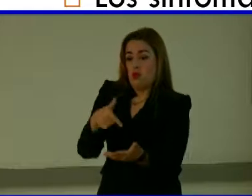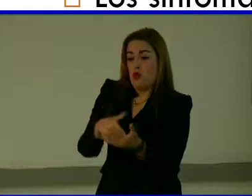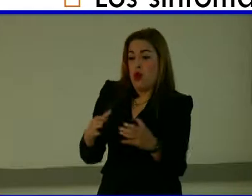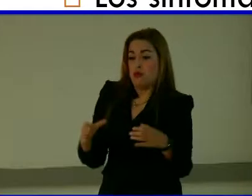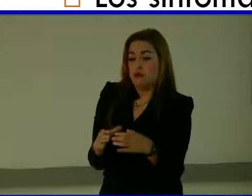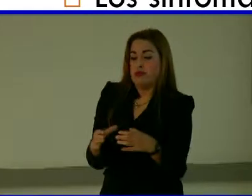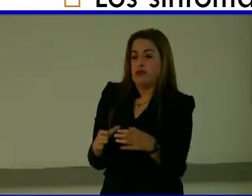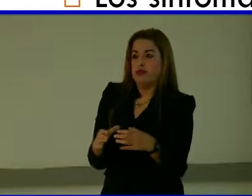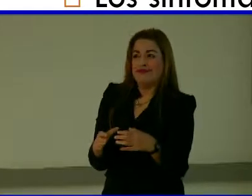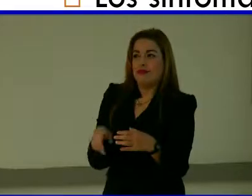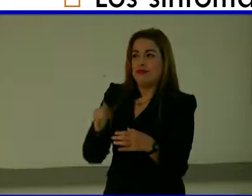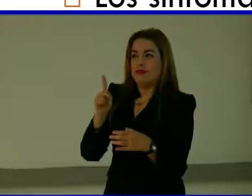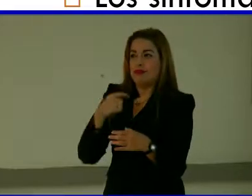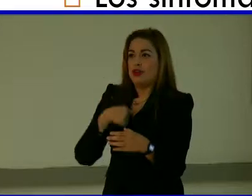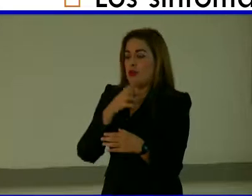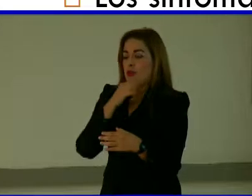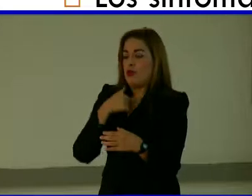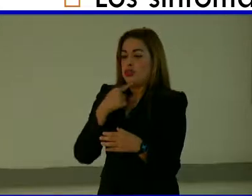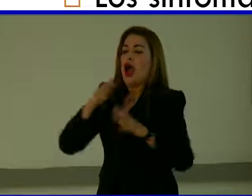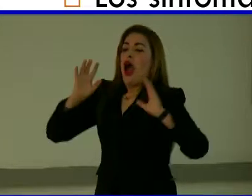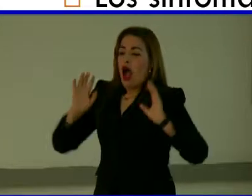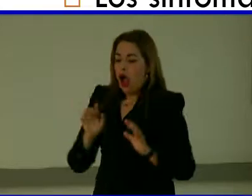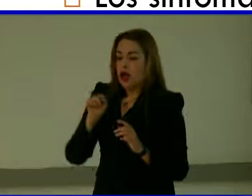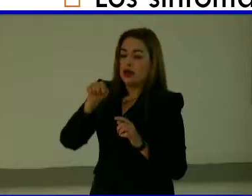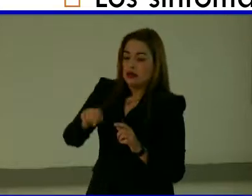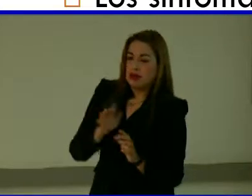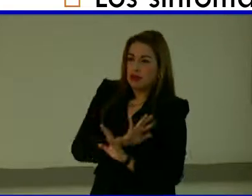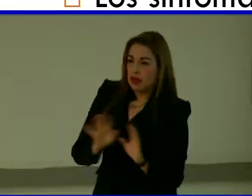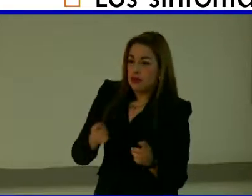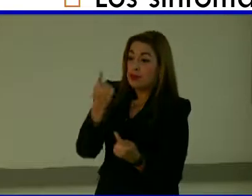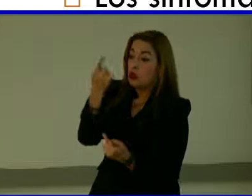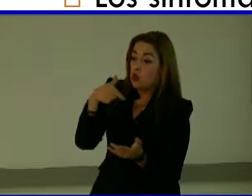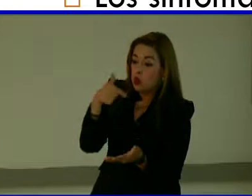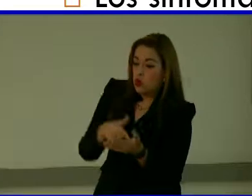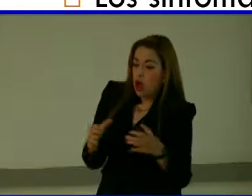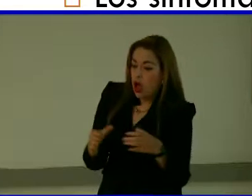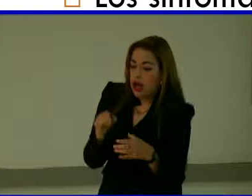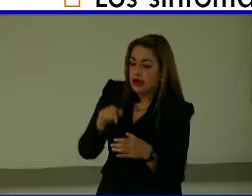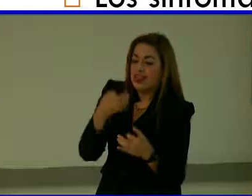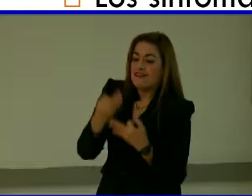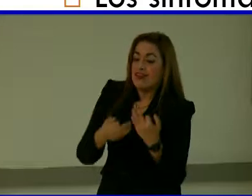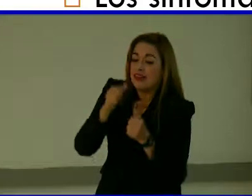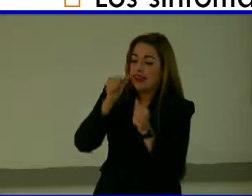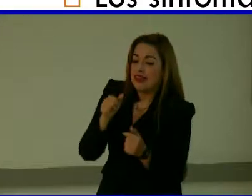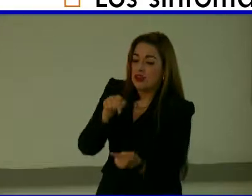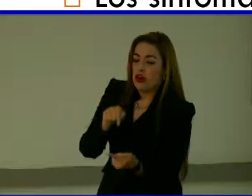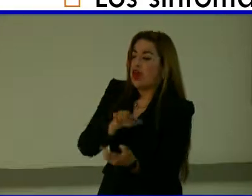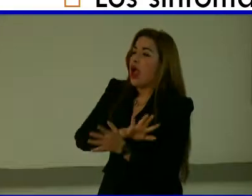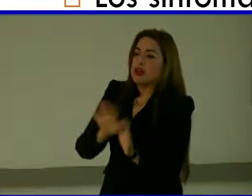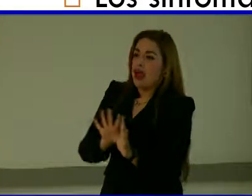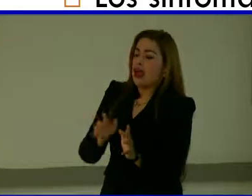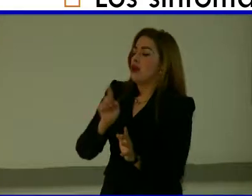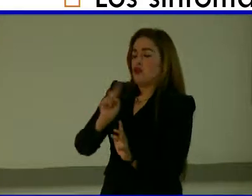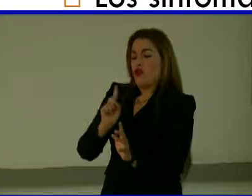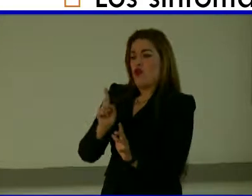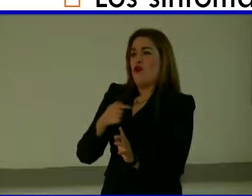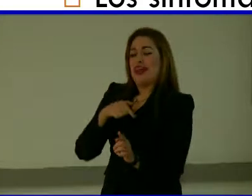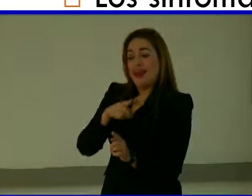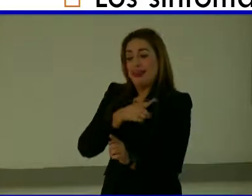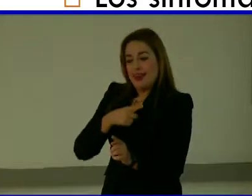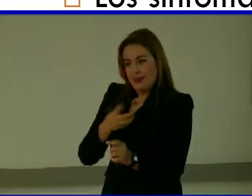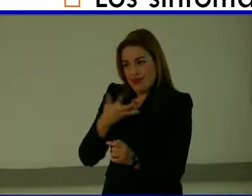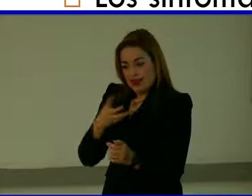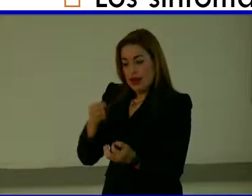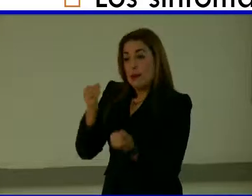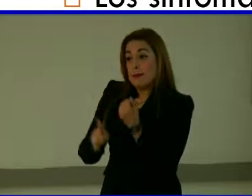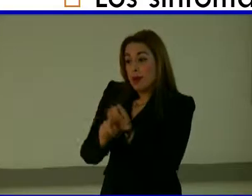Otra vez los síntomas interfieren con el funcionamiento social, académico o laboral, causando discapacidad.